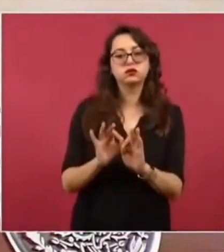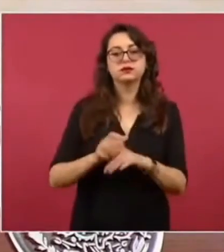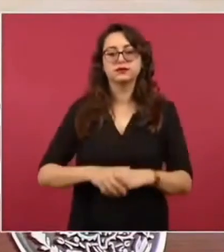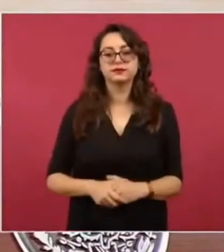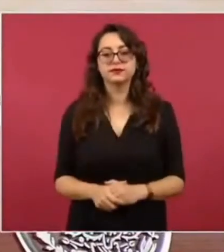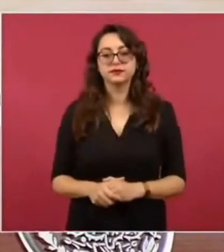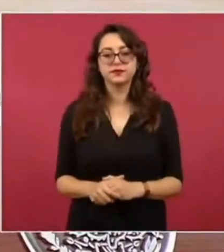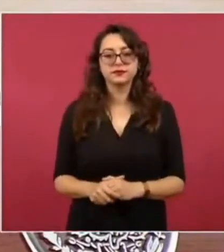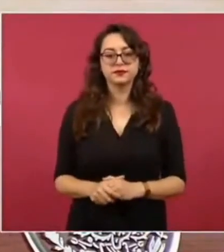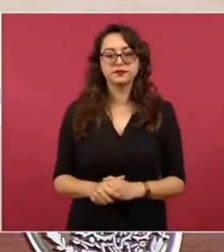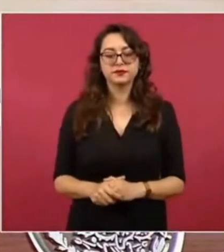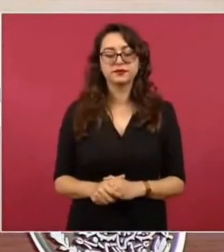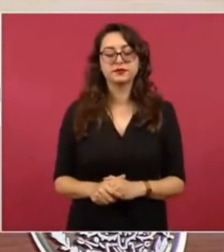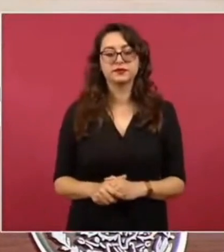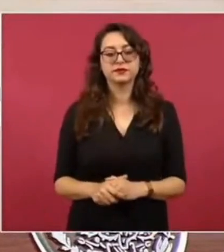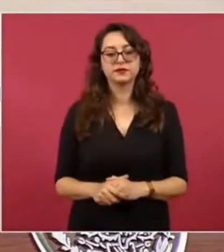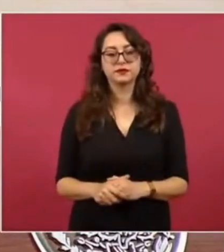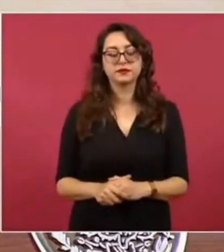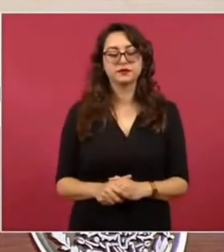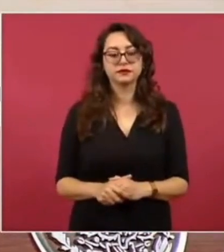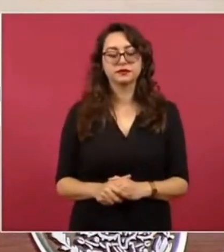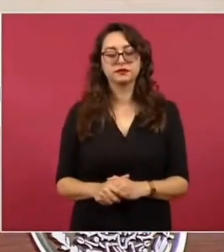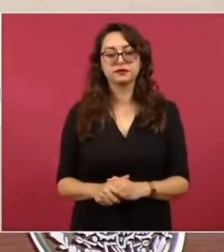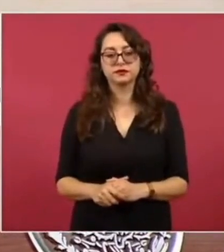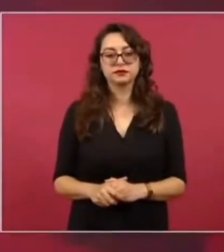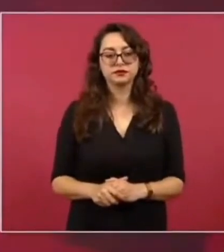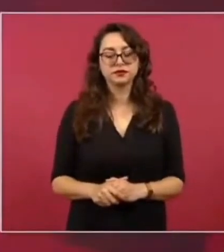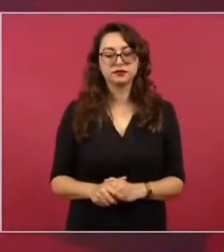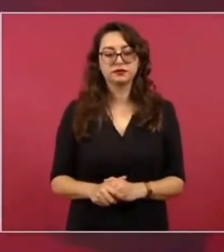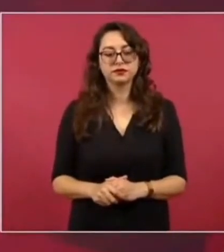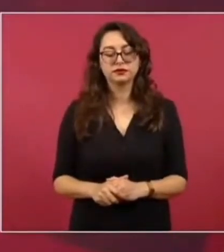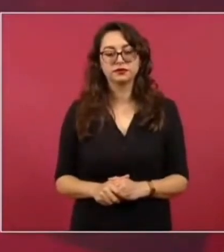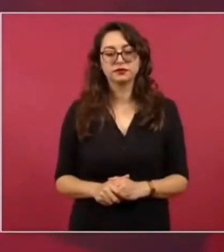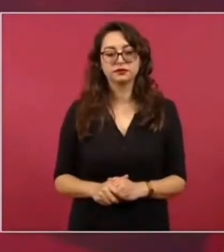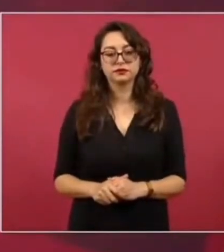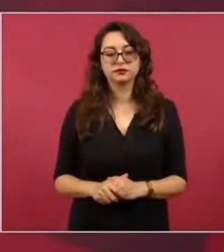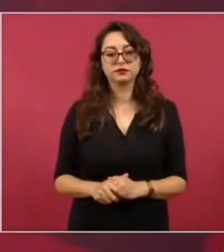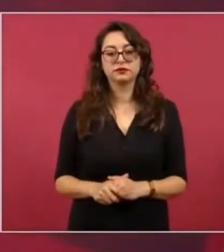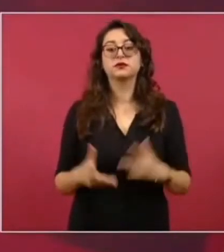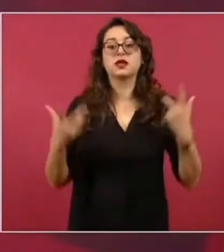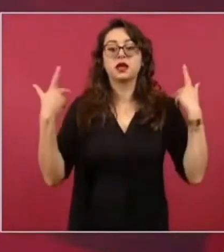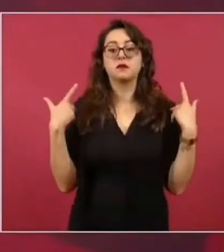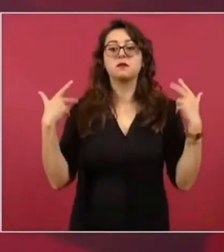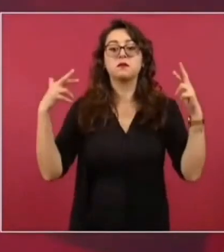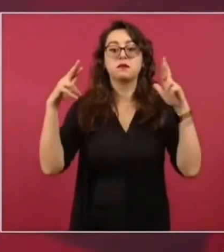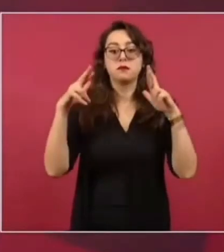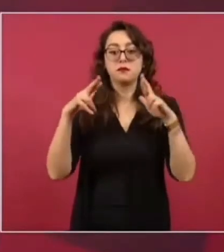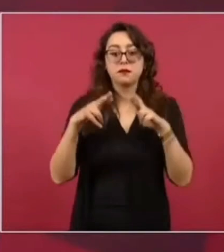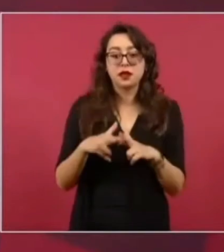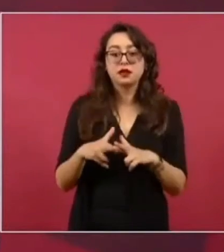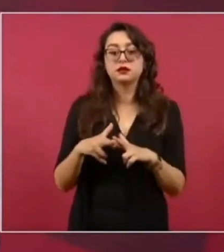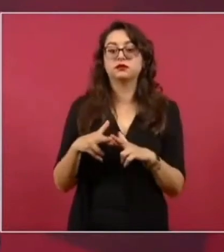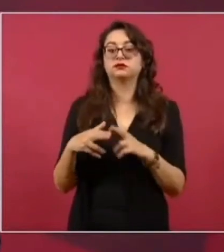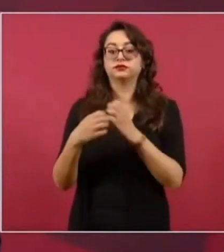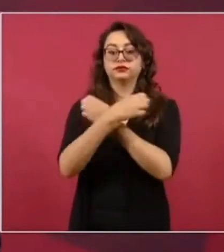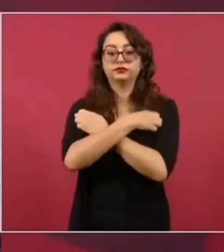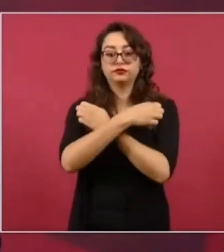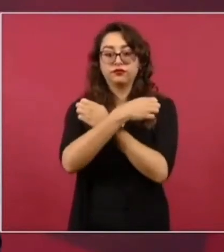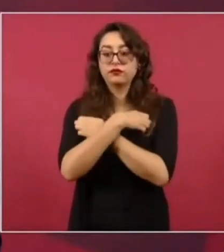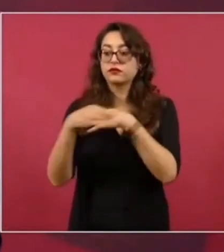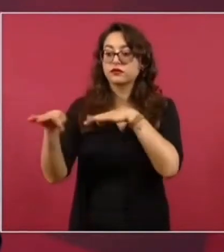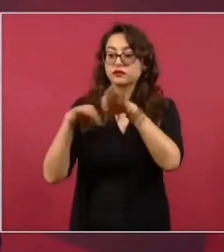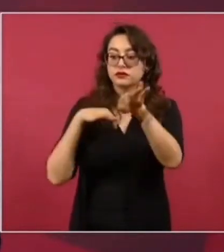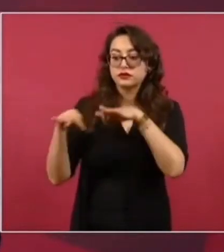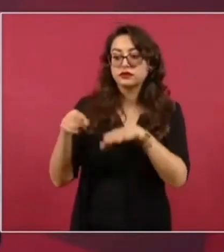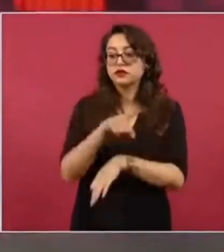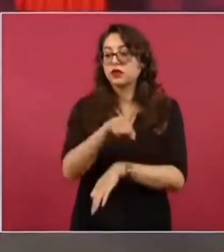Además, ningún maestro ni trabajador de la educación ganará menos de 16,000